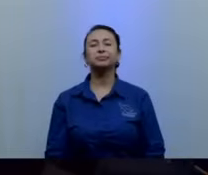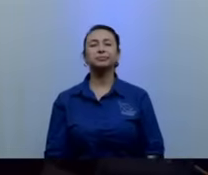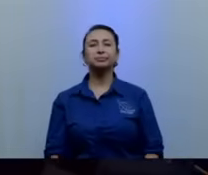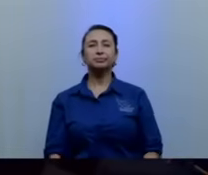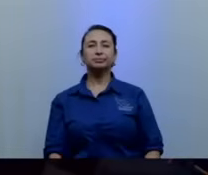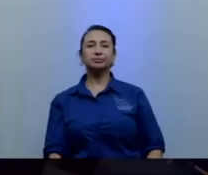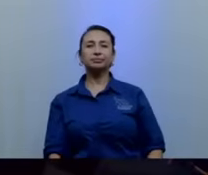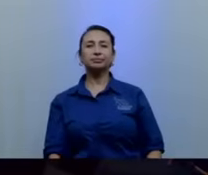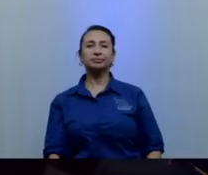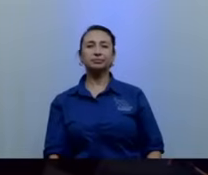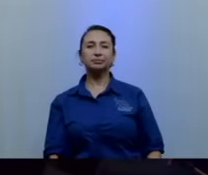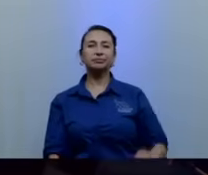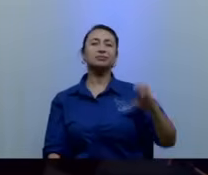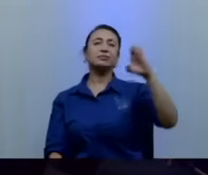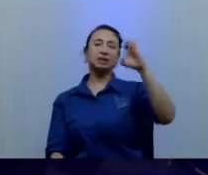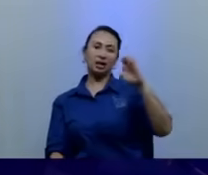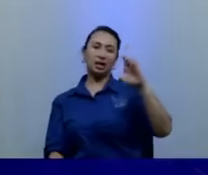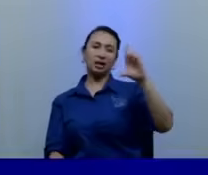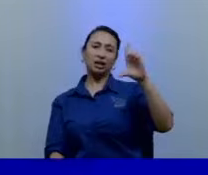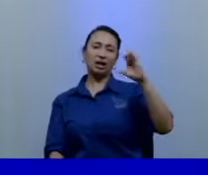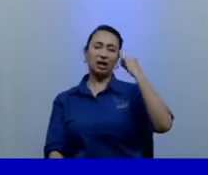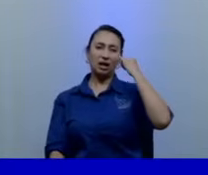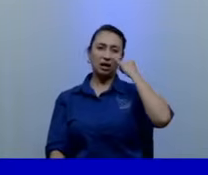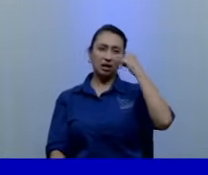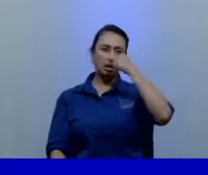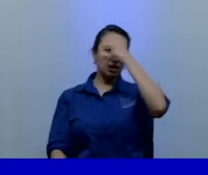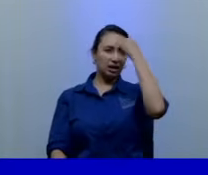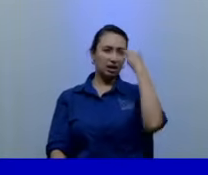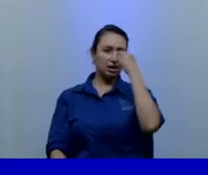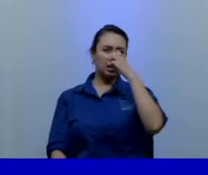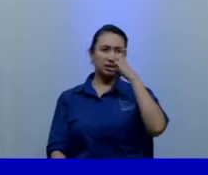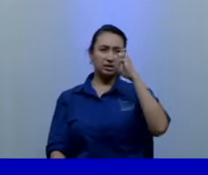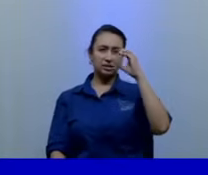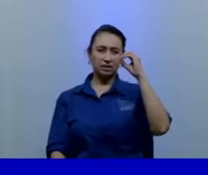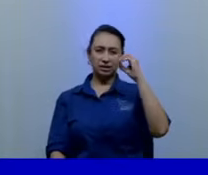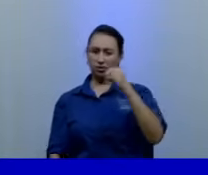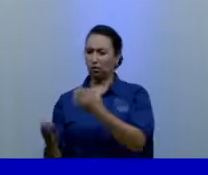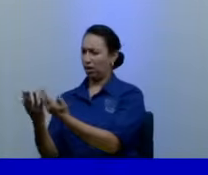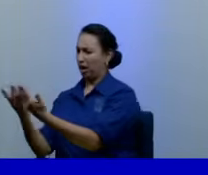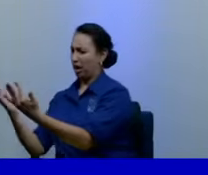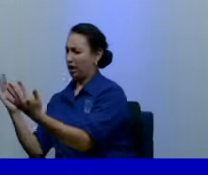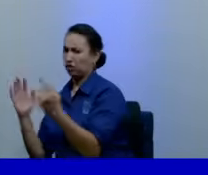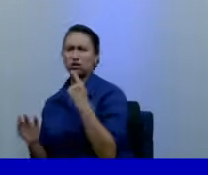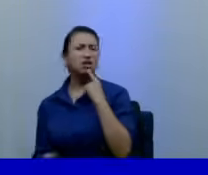He aquí ahora el emplazamiento de esta ciudad es bueno.